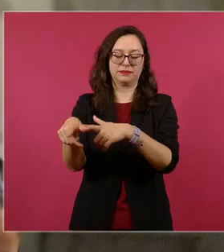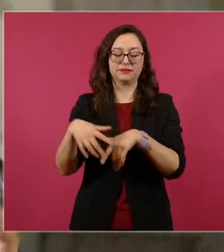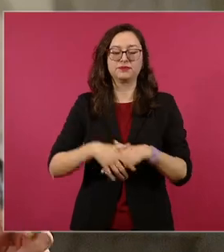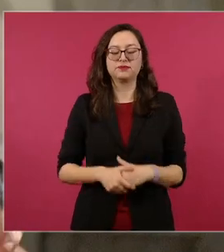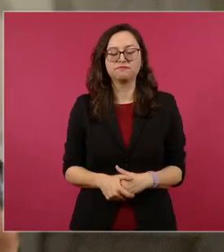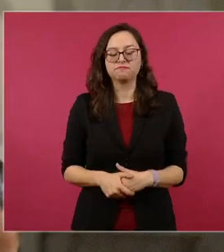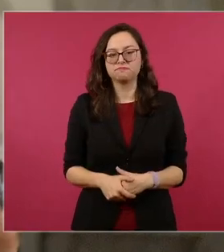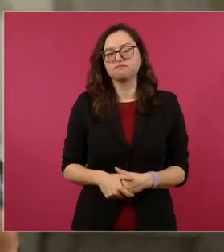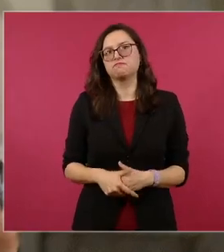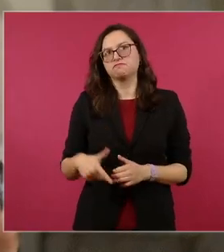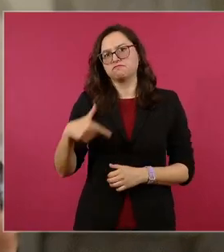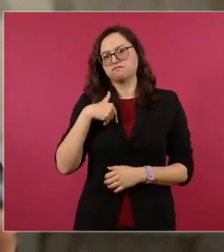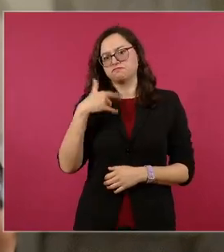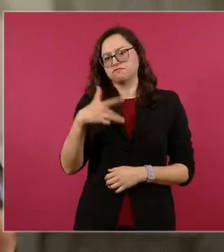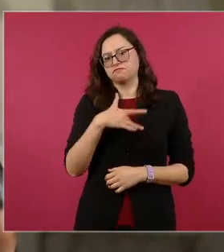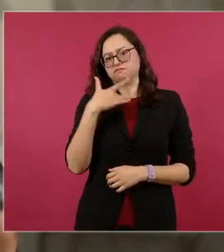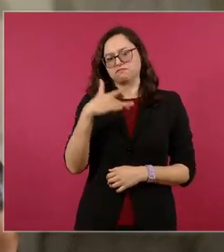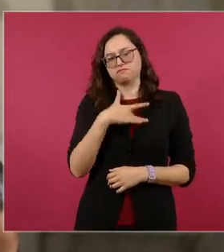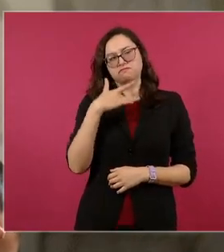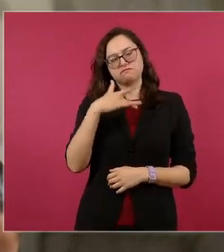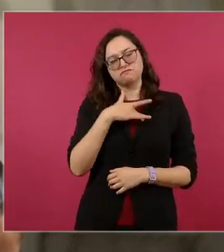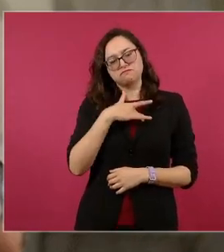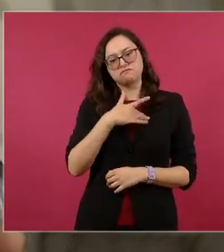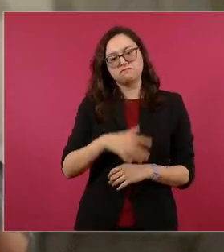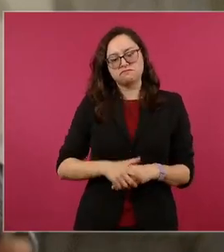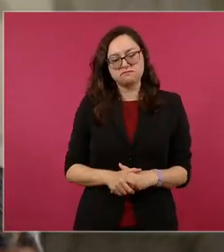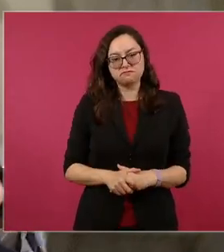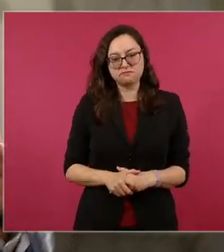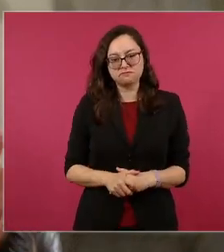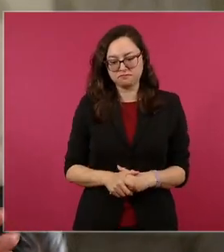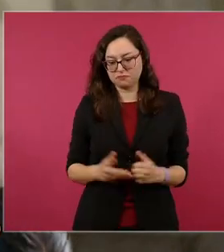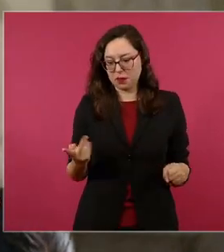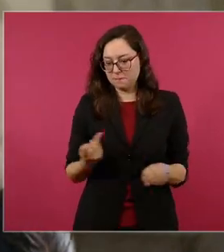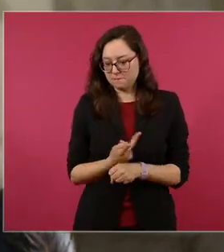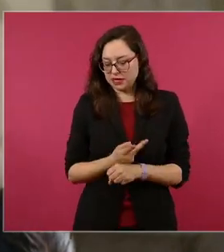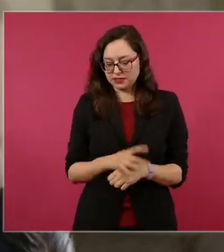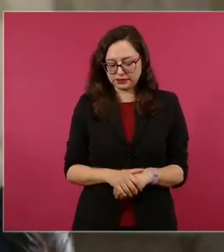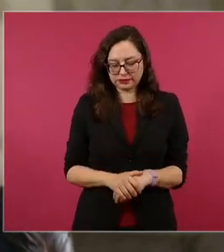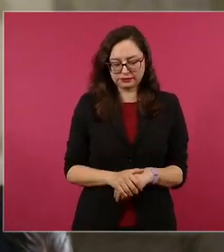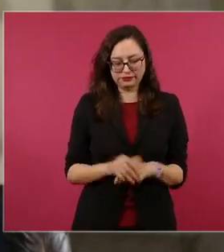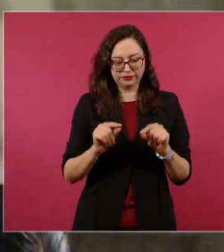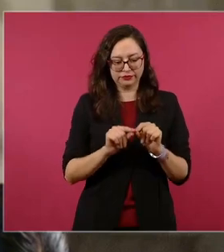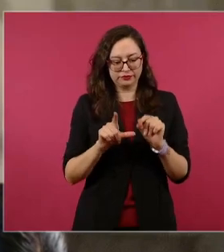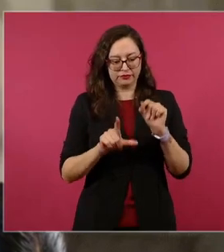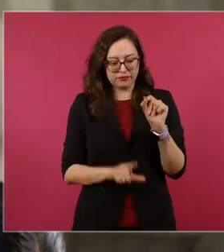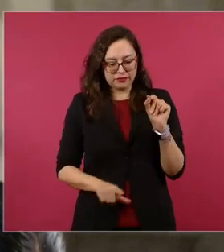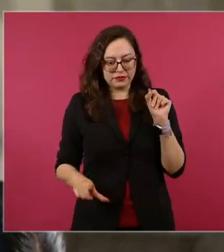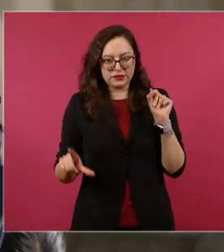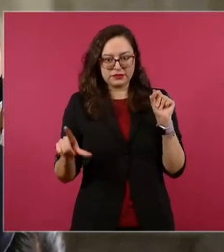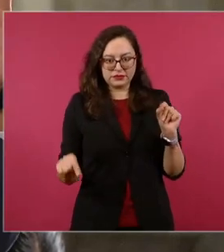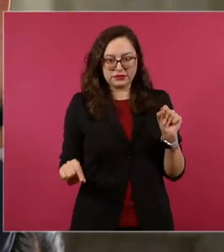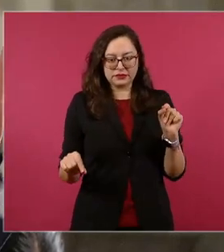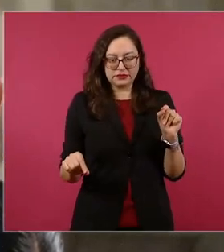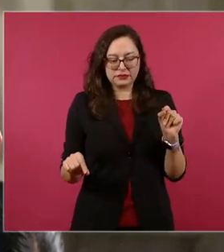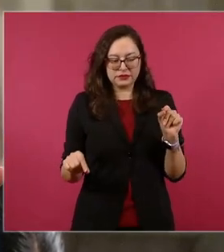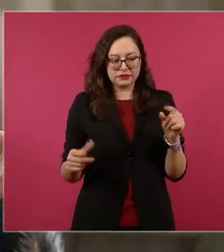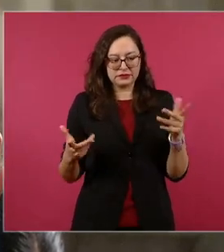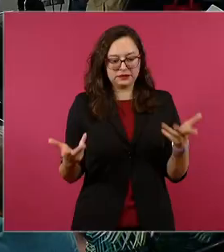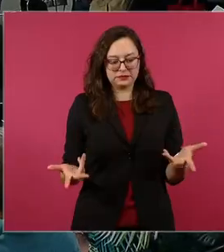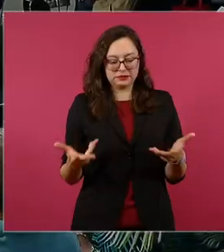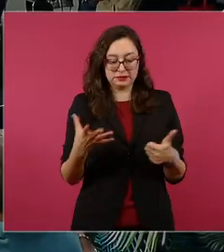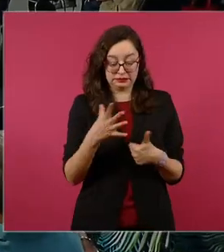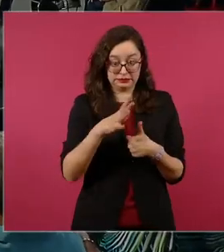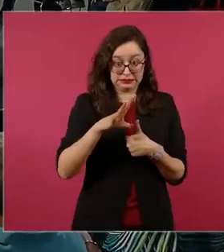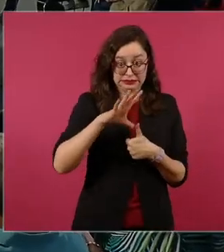unos compañeros ayer, que México, derivado de la elección de ayer, se volvió punta de lanza en América del